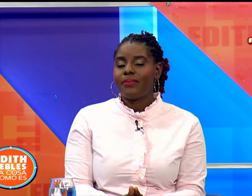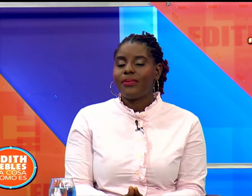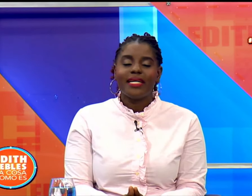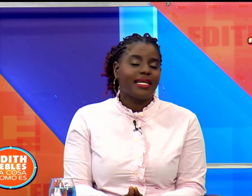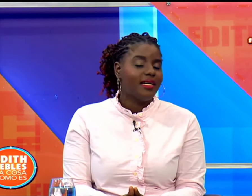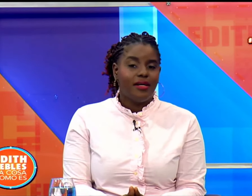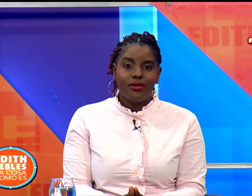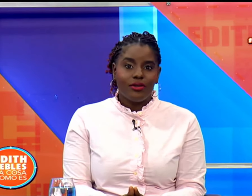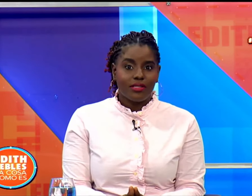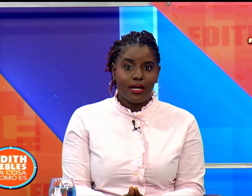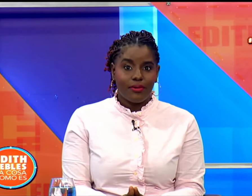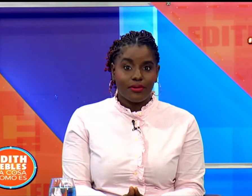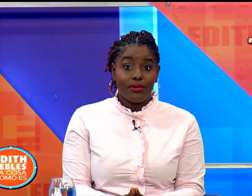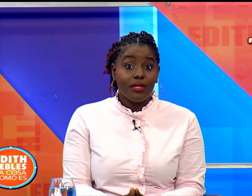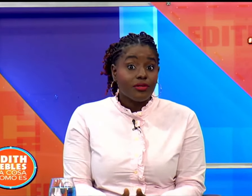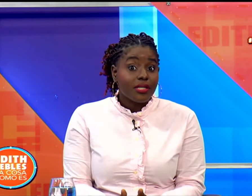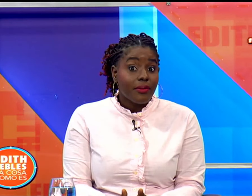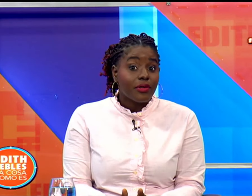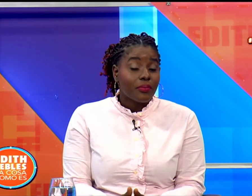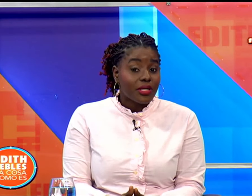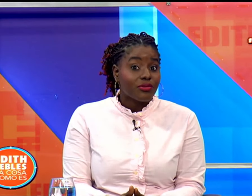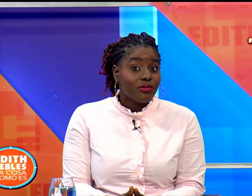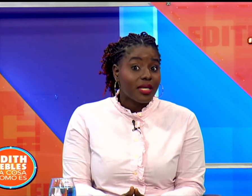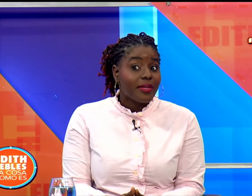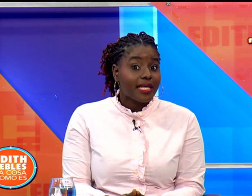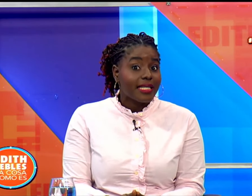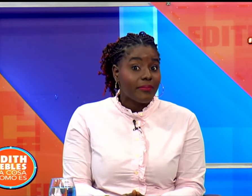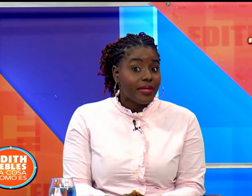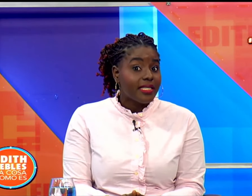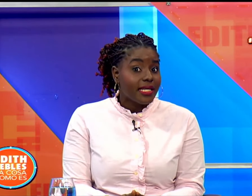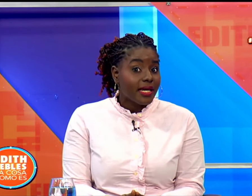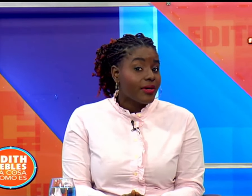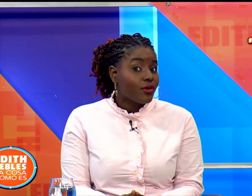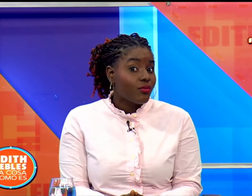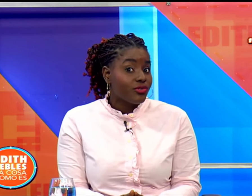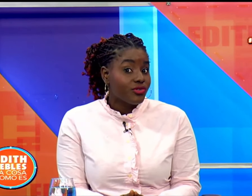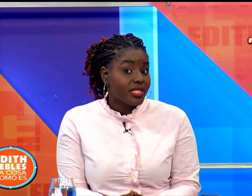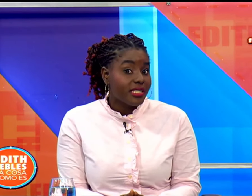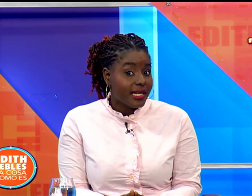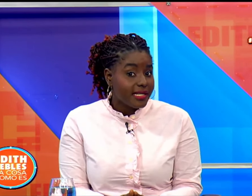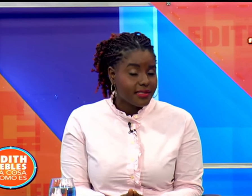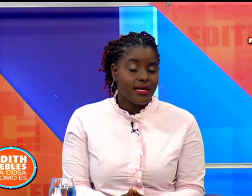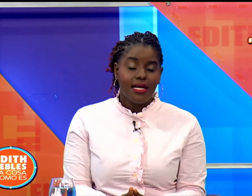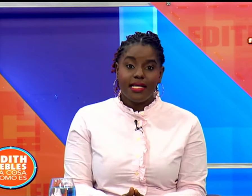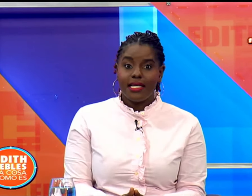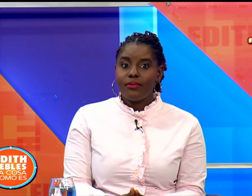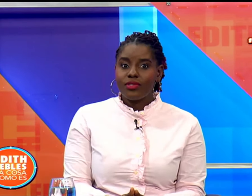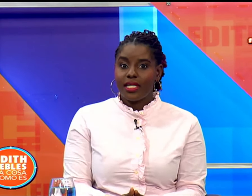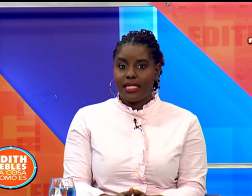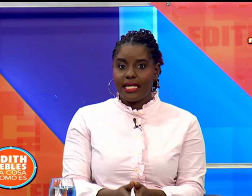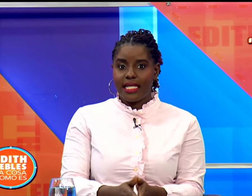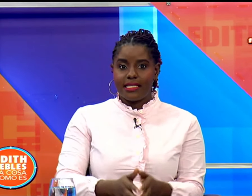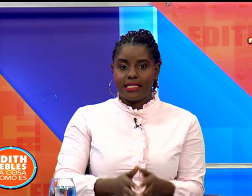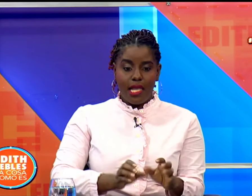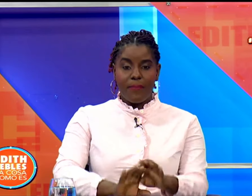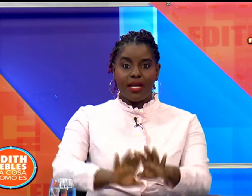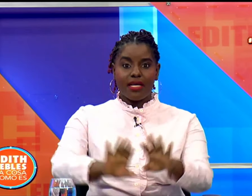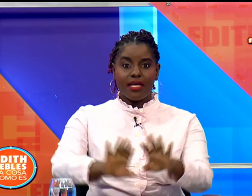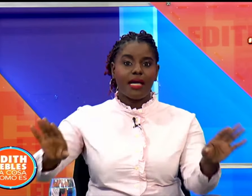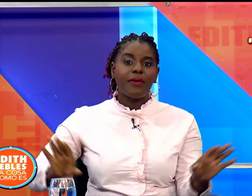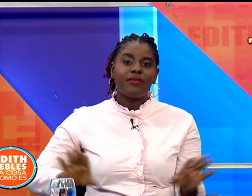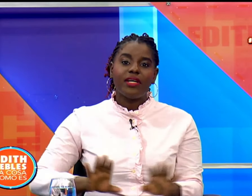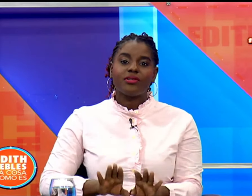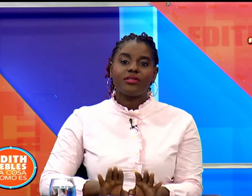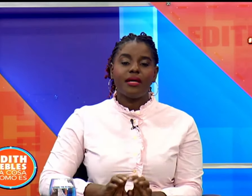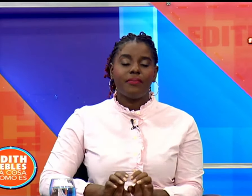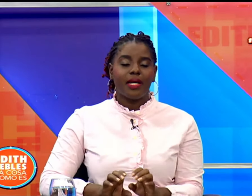de la República, no se abordó. Y no se abordó porque es un tema que también tiene que ver con muchos intereses y tiene mucha delicadeza. Y